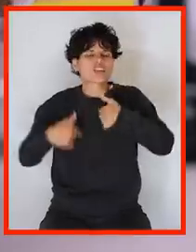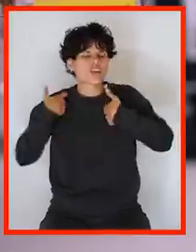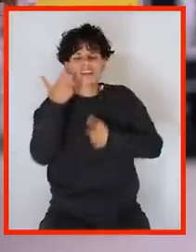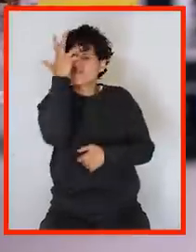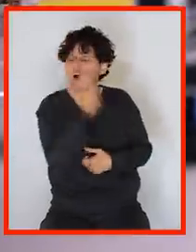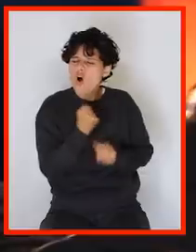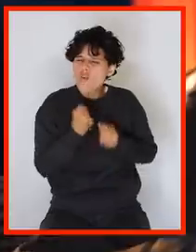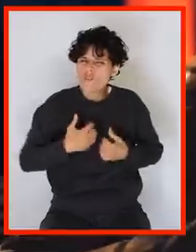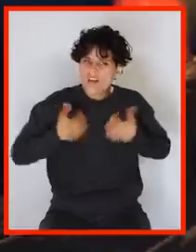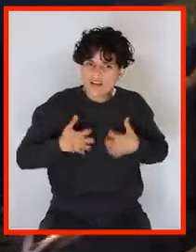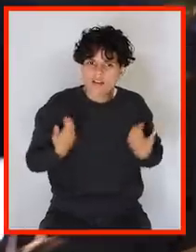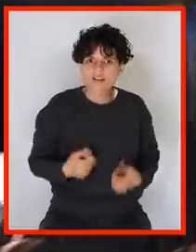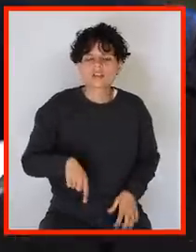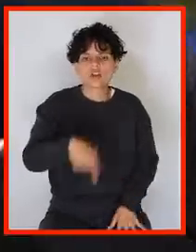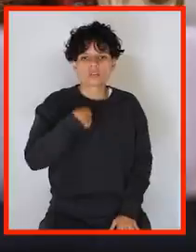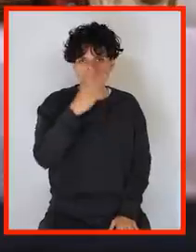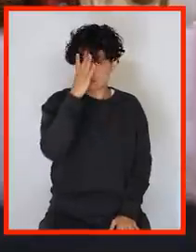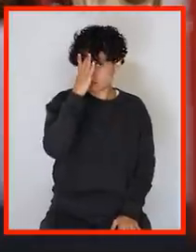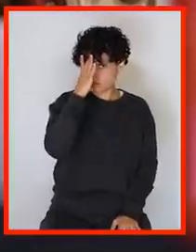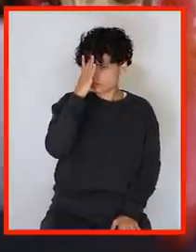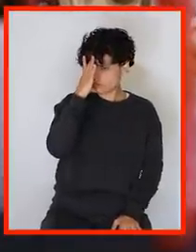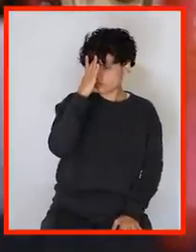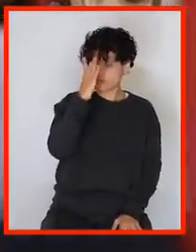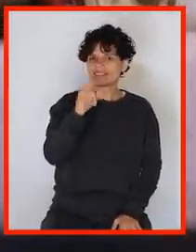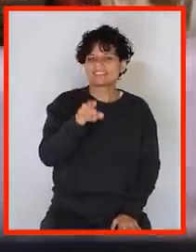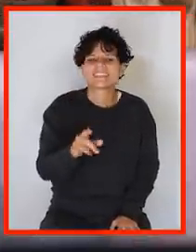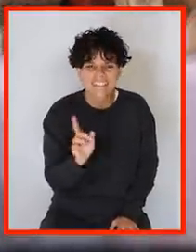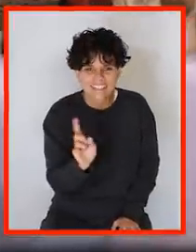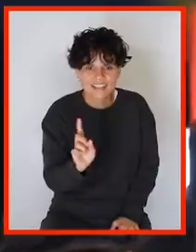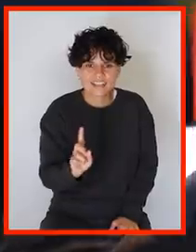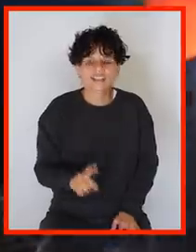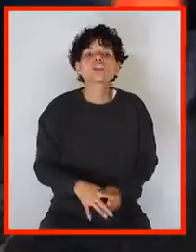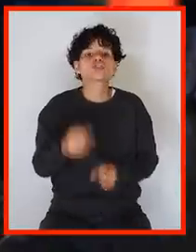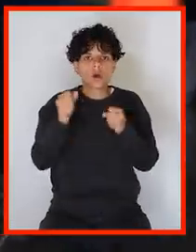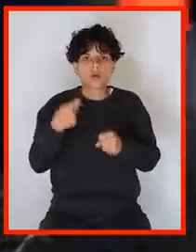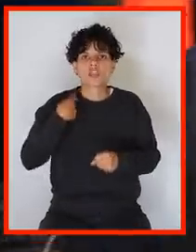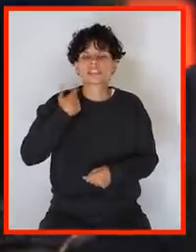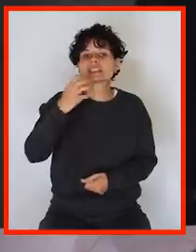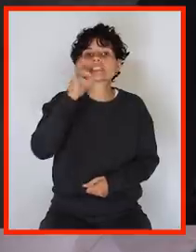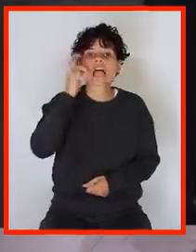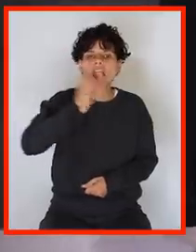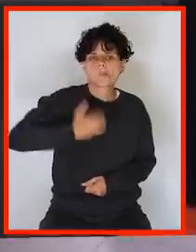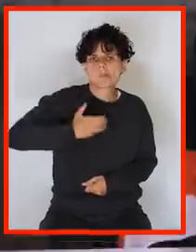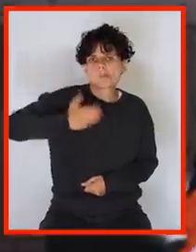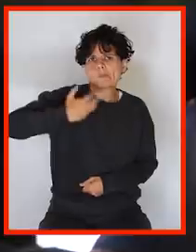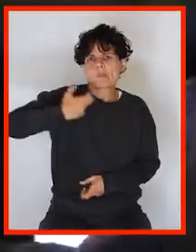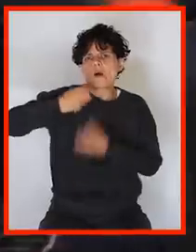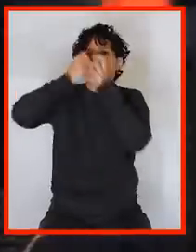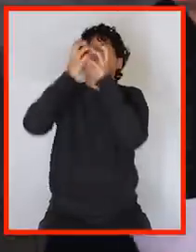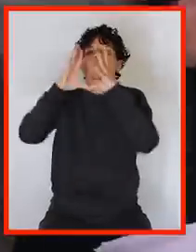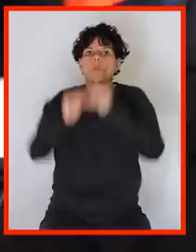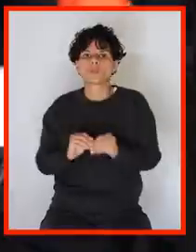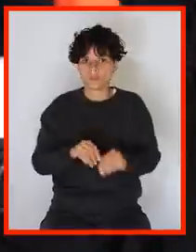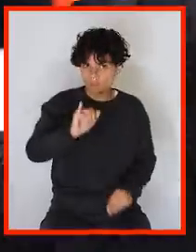más enojón que la chucha. ¡Ah! Yo puedo estar súper bien y me pongo serio. No, no. Yo puedo hacer la turbochela, bro. No.